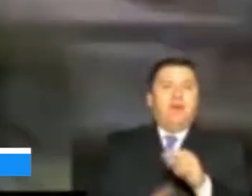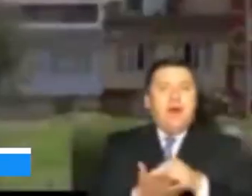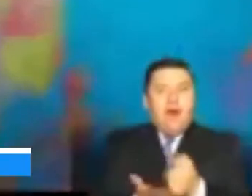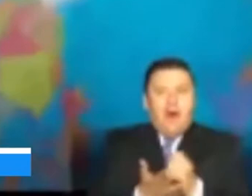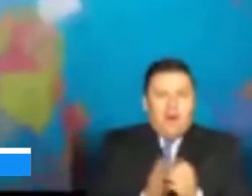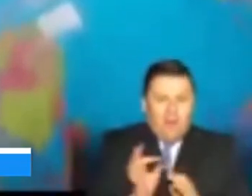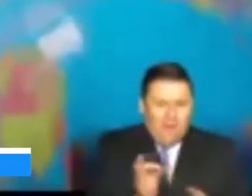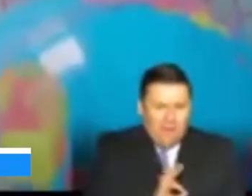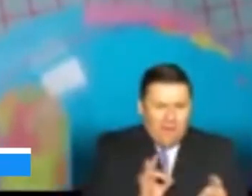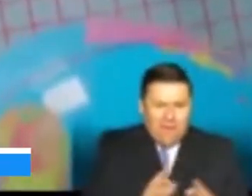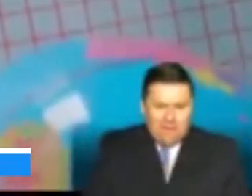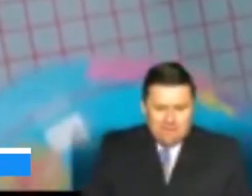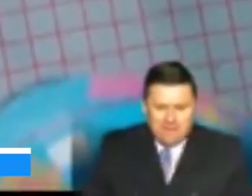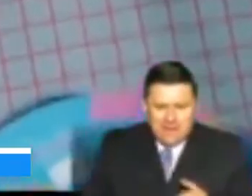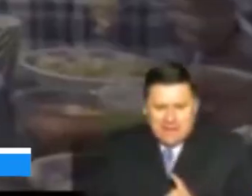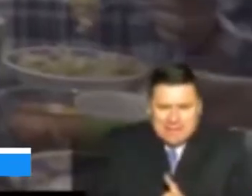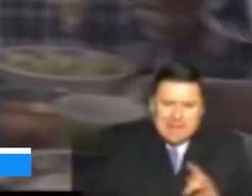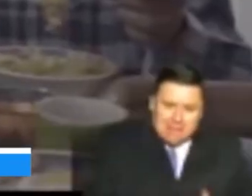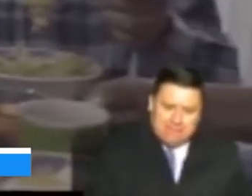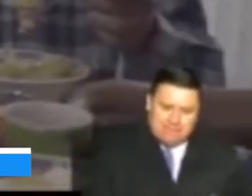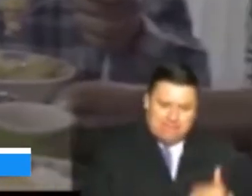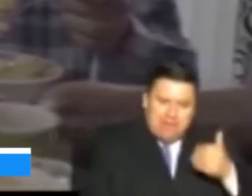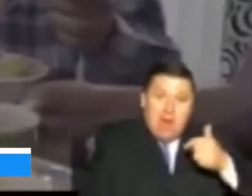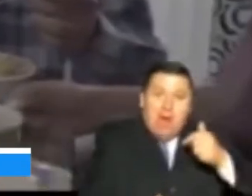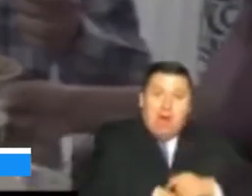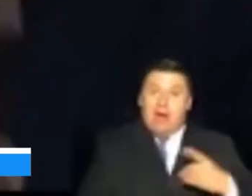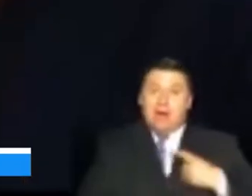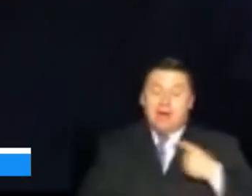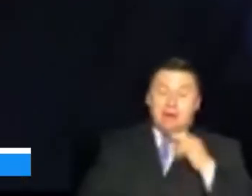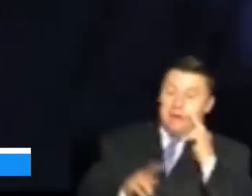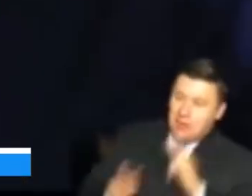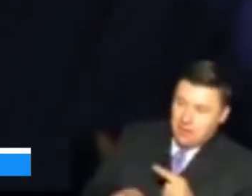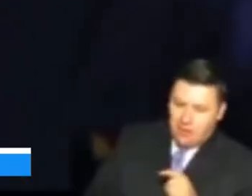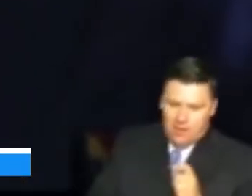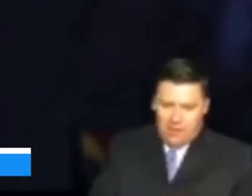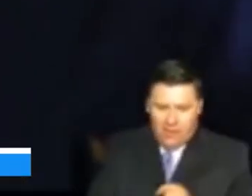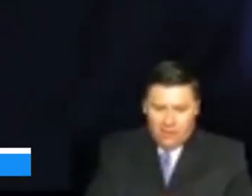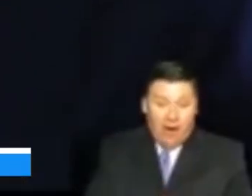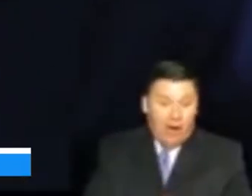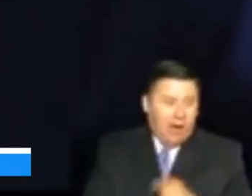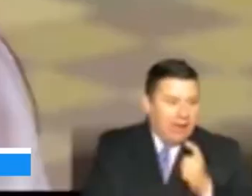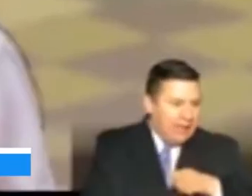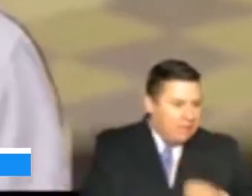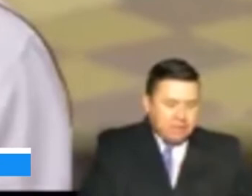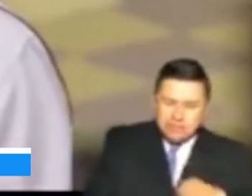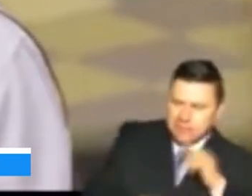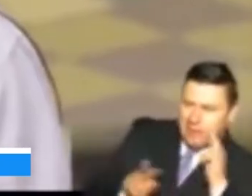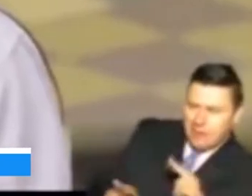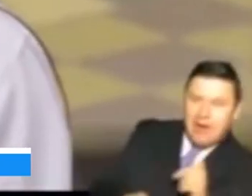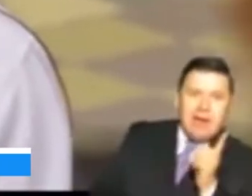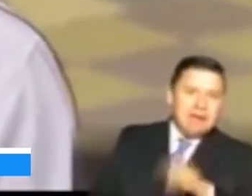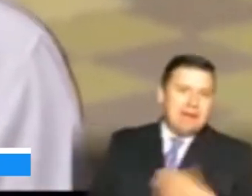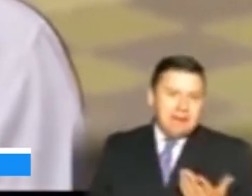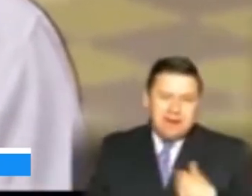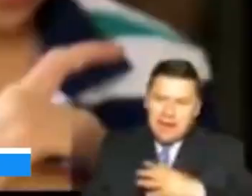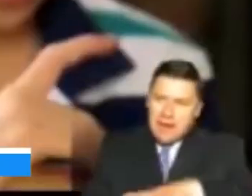podrán encontrar en las parrillas de programación de los canales regionales contenidos académicos. El objetivo es que a